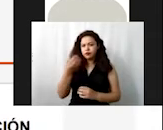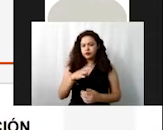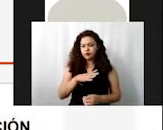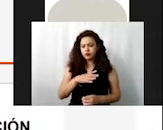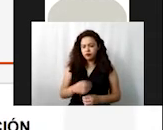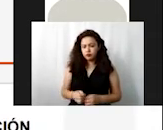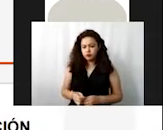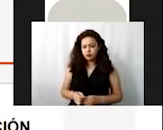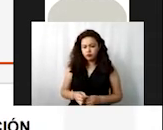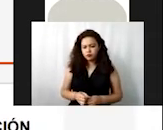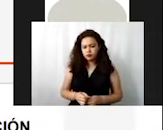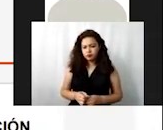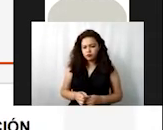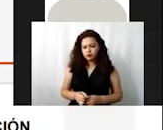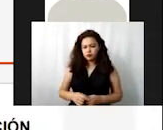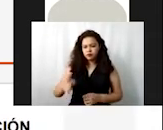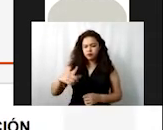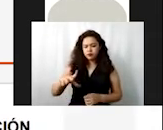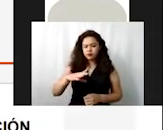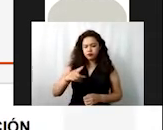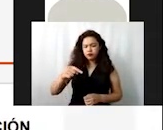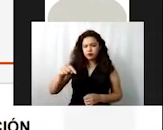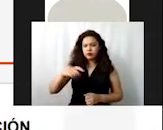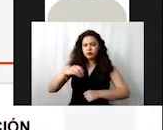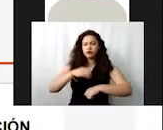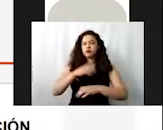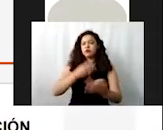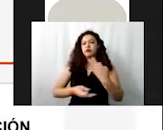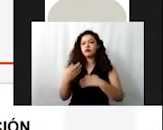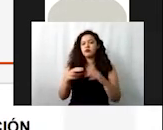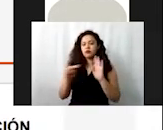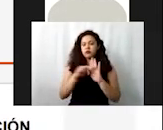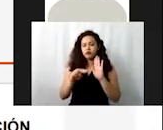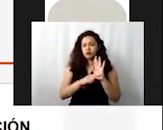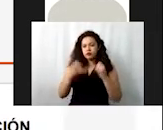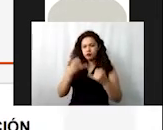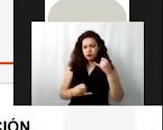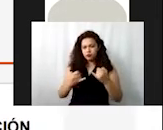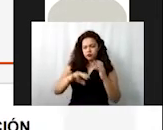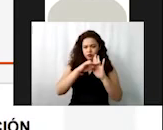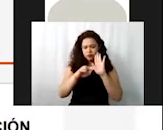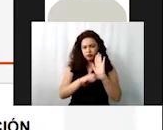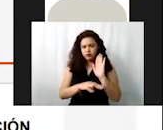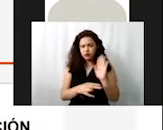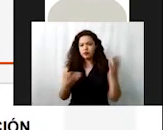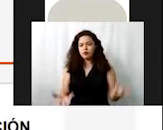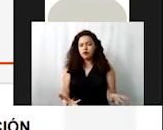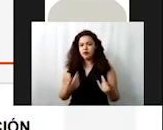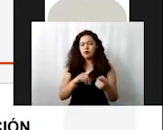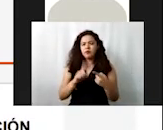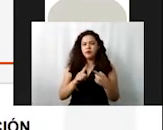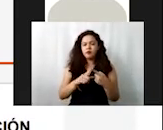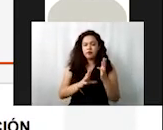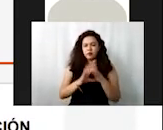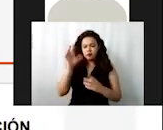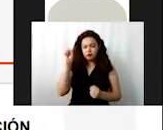Si ustedes quisieran hacer referencia a todo el marco jurídico normativo, pues estaría primero la